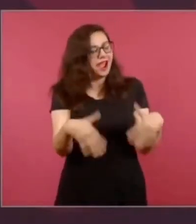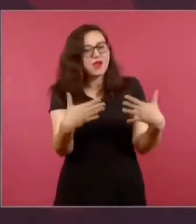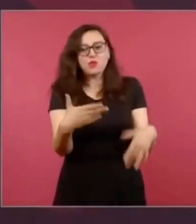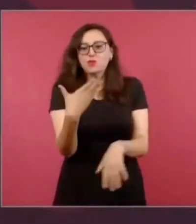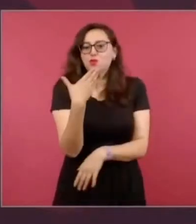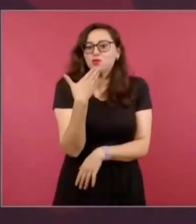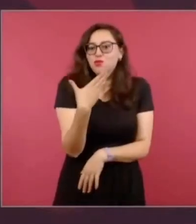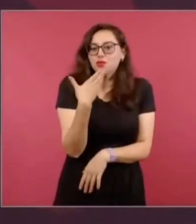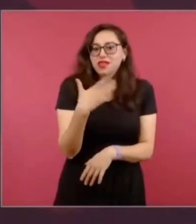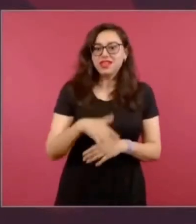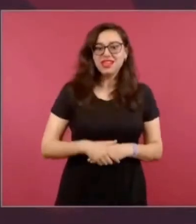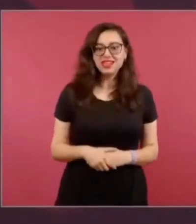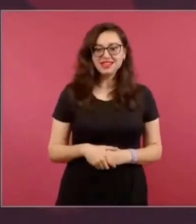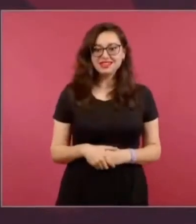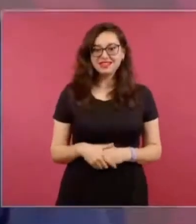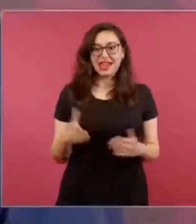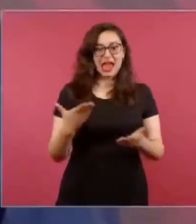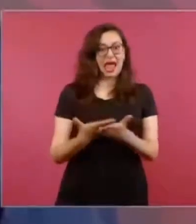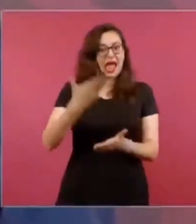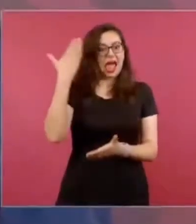el truco.